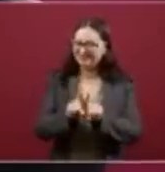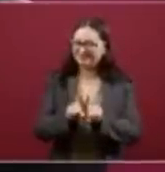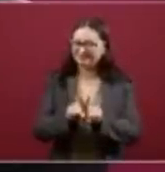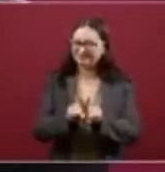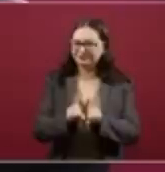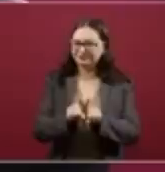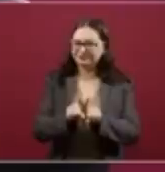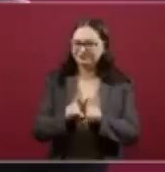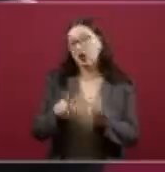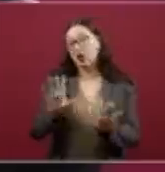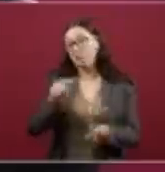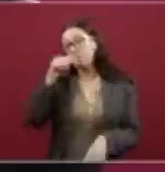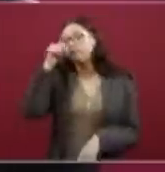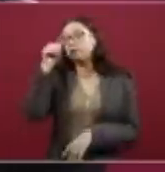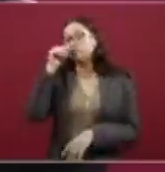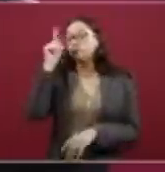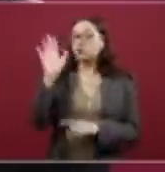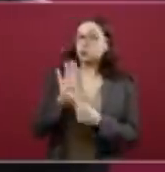No ando presumiendo,